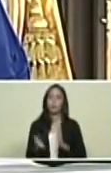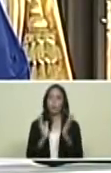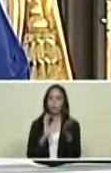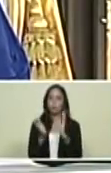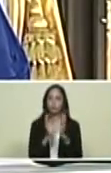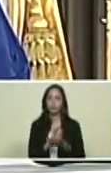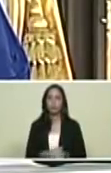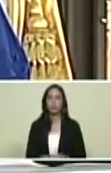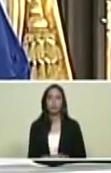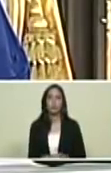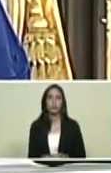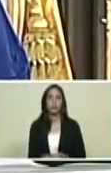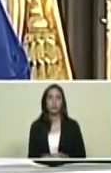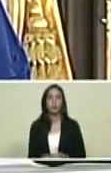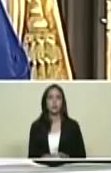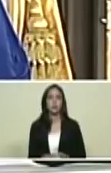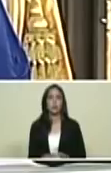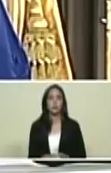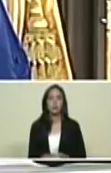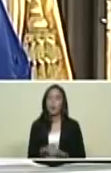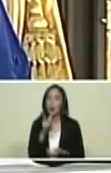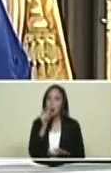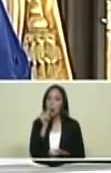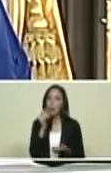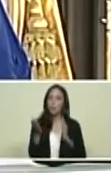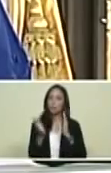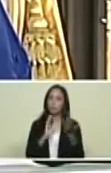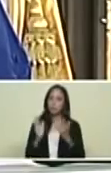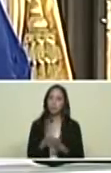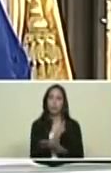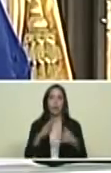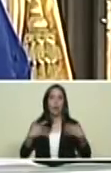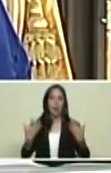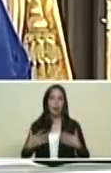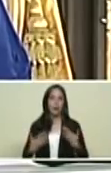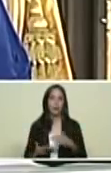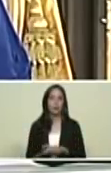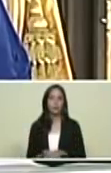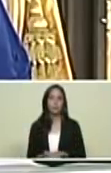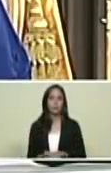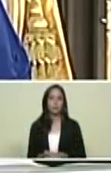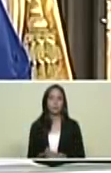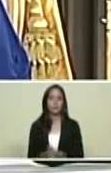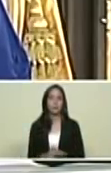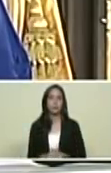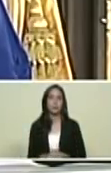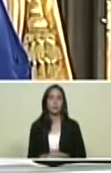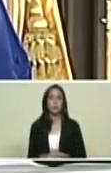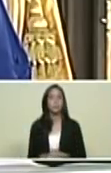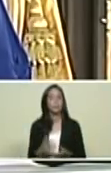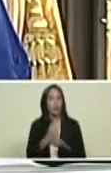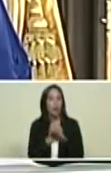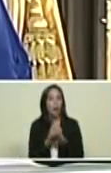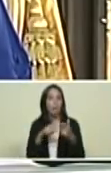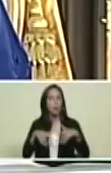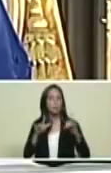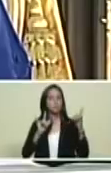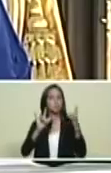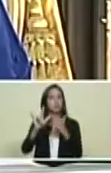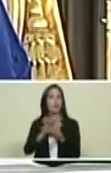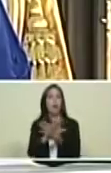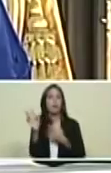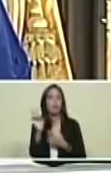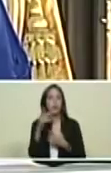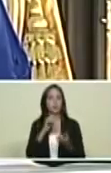Un hombre muy simpático, muy alegre, ama a Venezuela. Me lo dijo varias